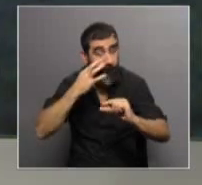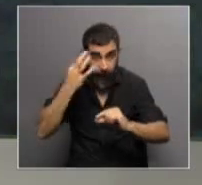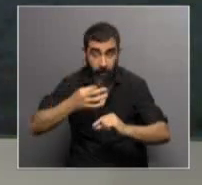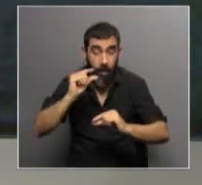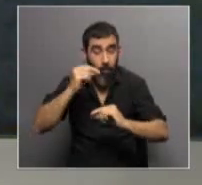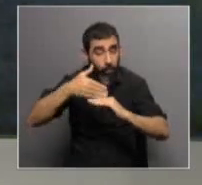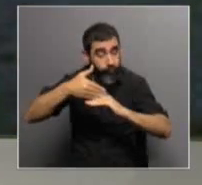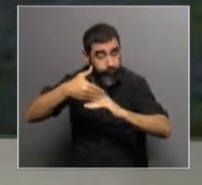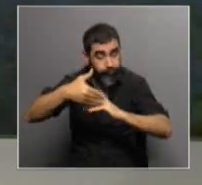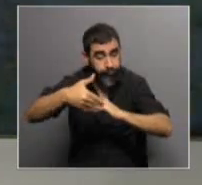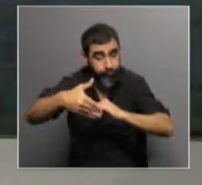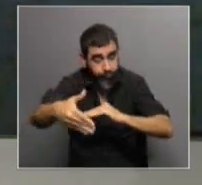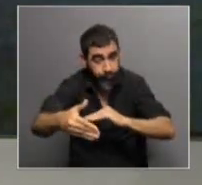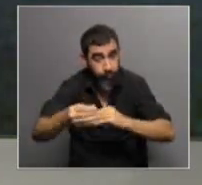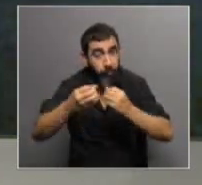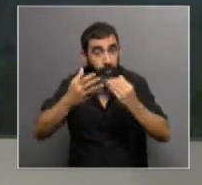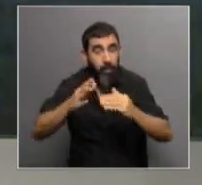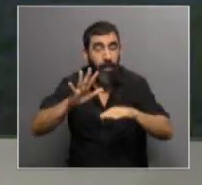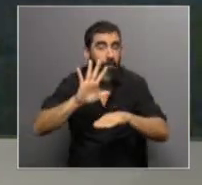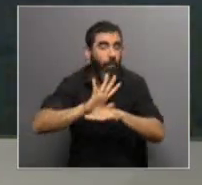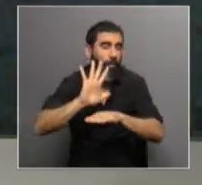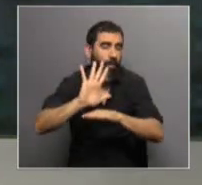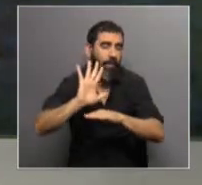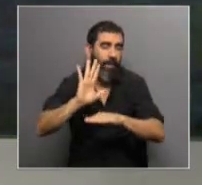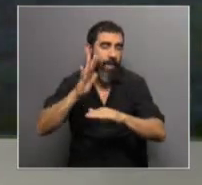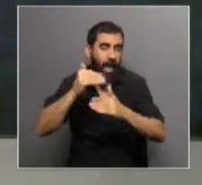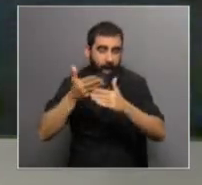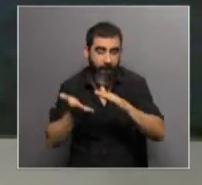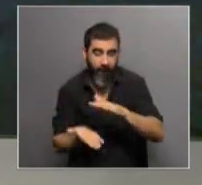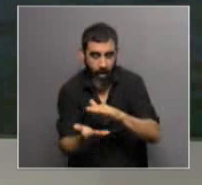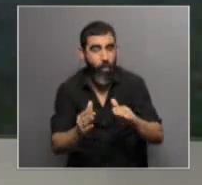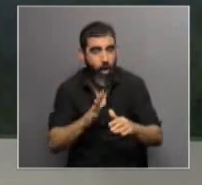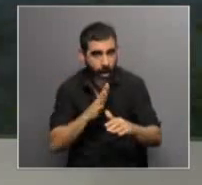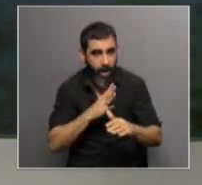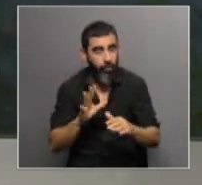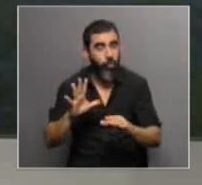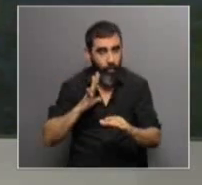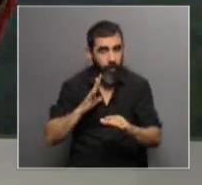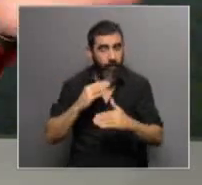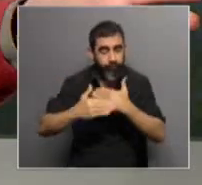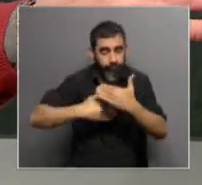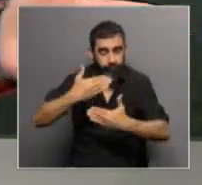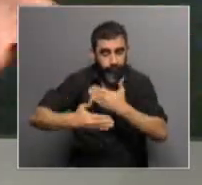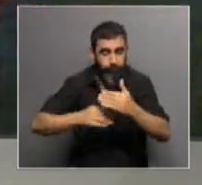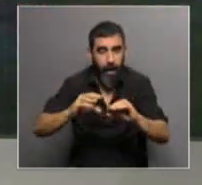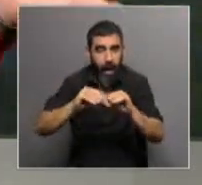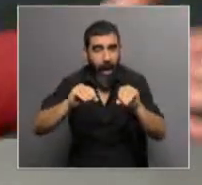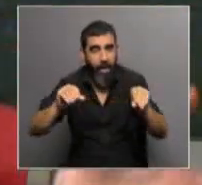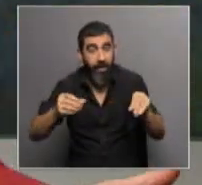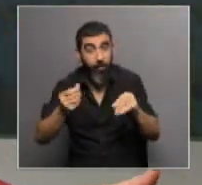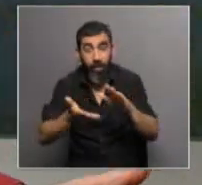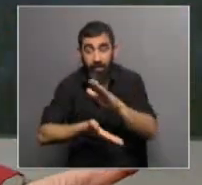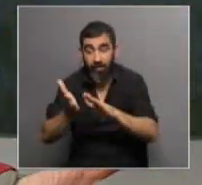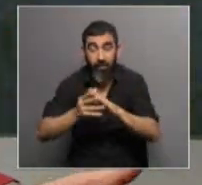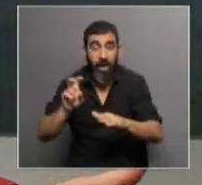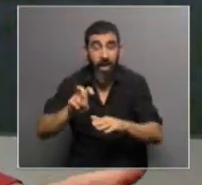porque tienes a eso que quedó remanente por debajo no que que va reponiendo arena porque la arena se iba todo por las